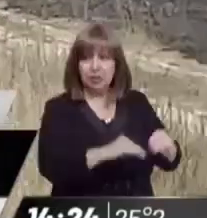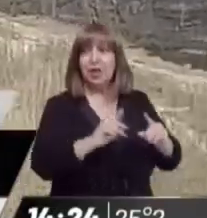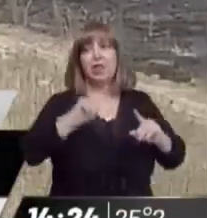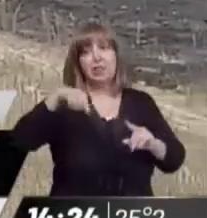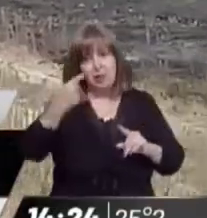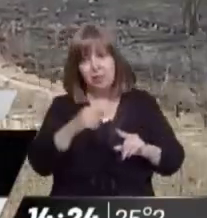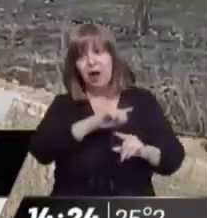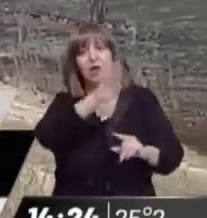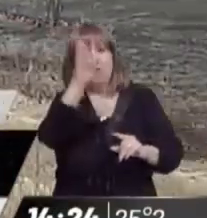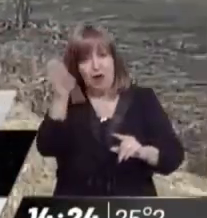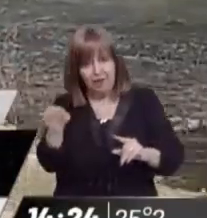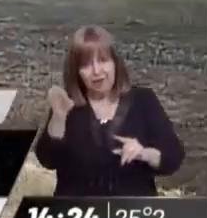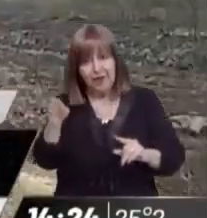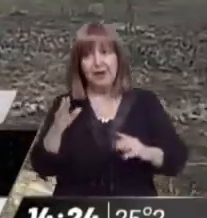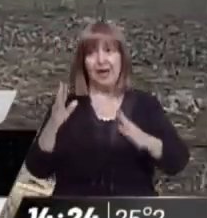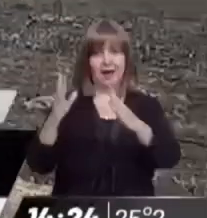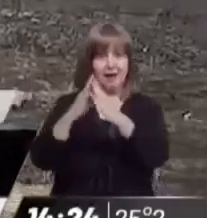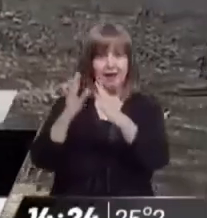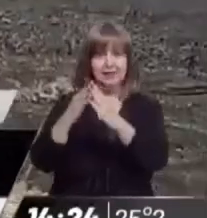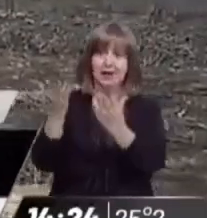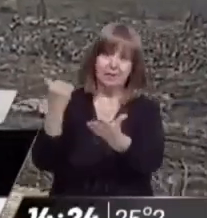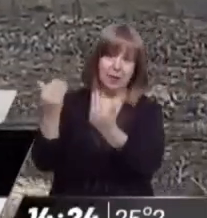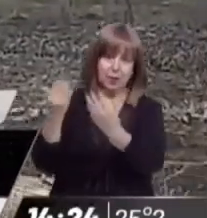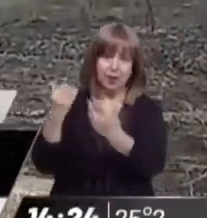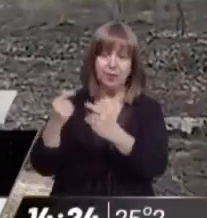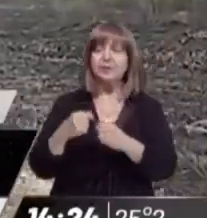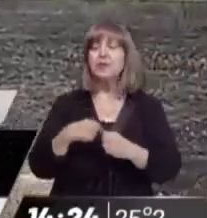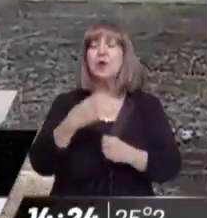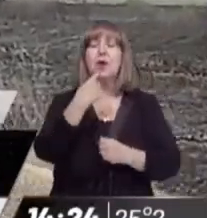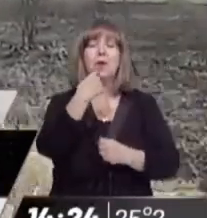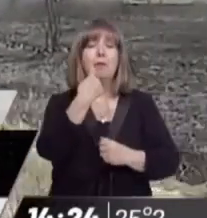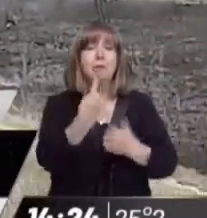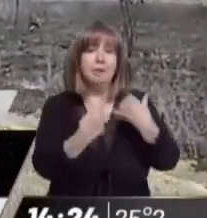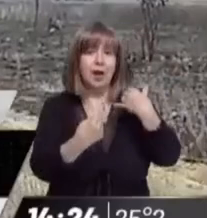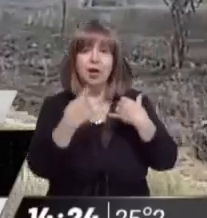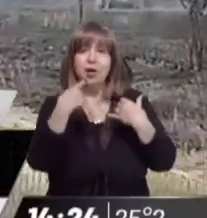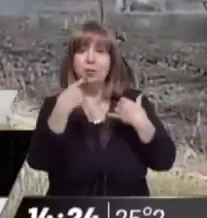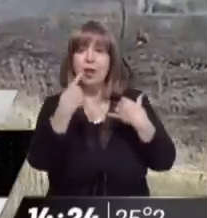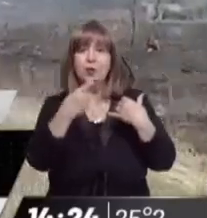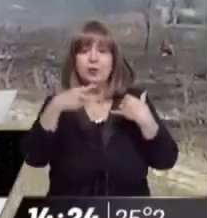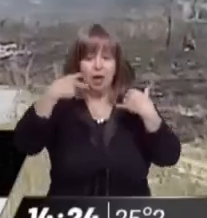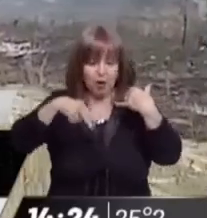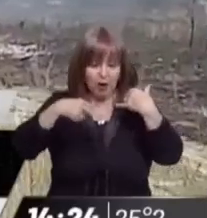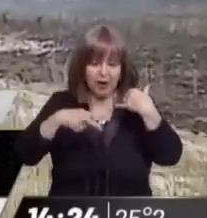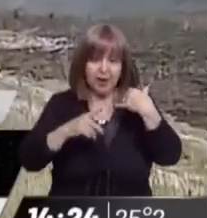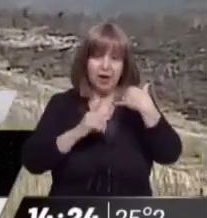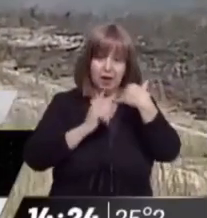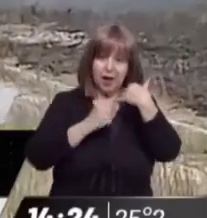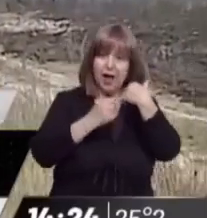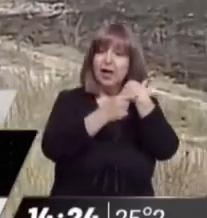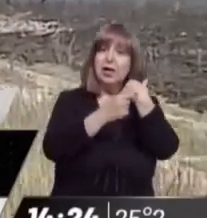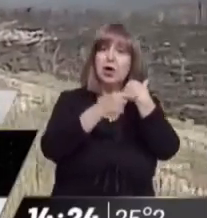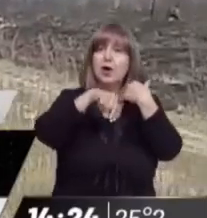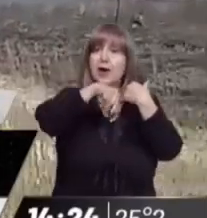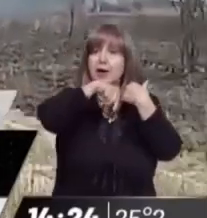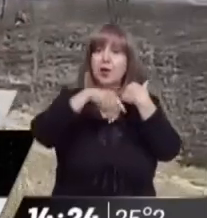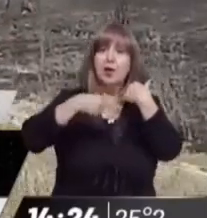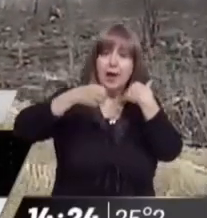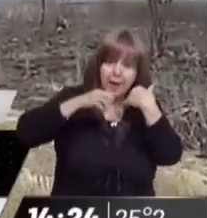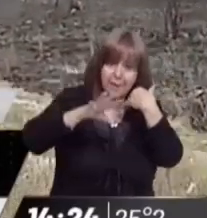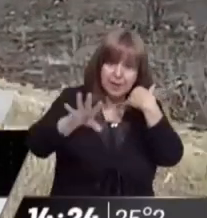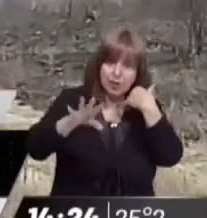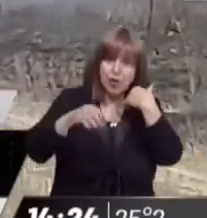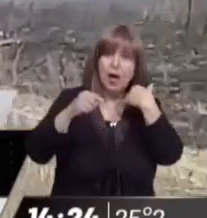Bien, para evacuar. Todavía no está controlado este incendio. ¿Tenés más o menos una idea a qué hora comenzó? Y más o